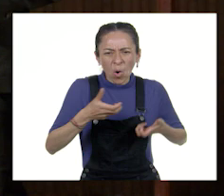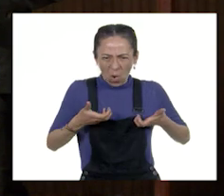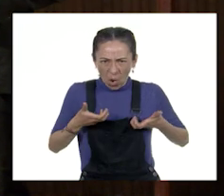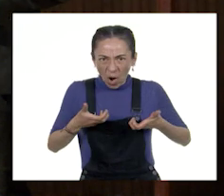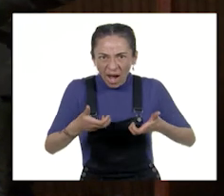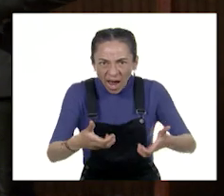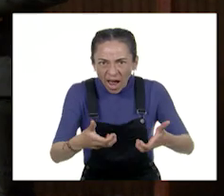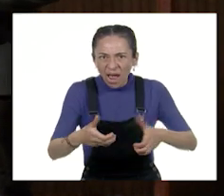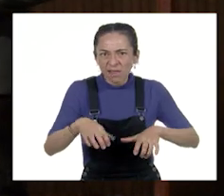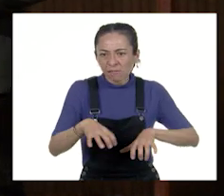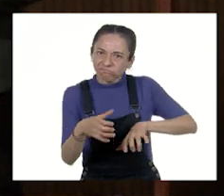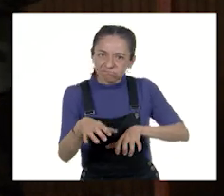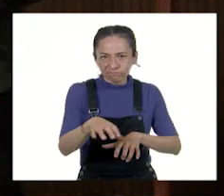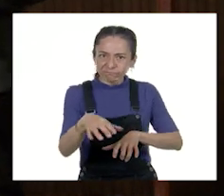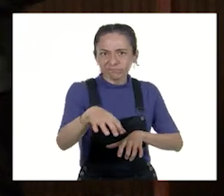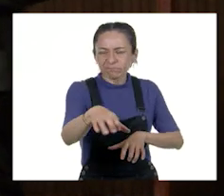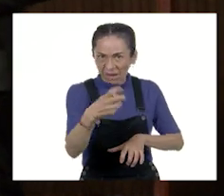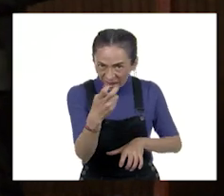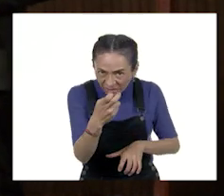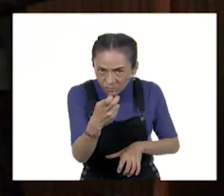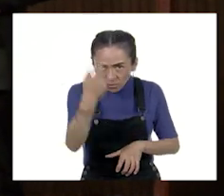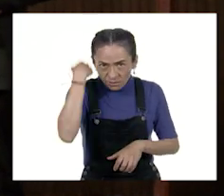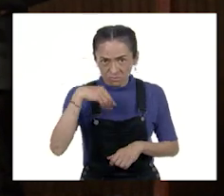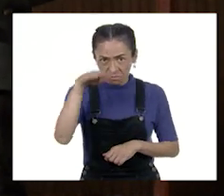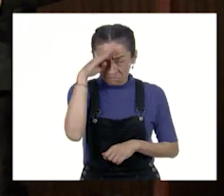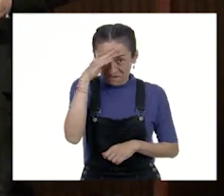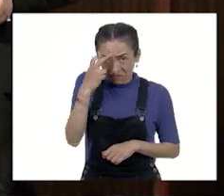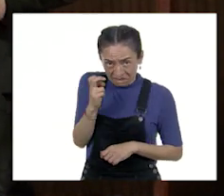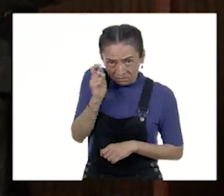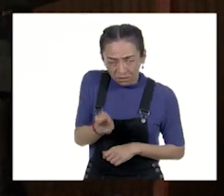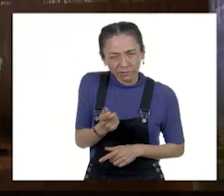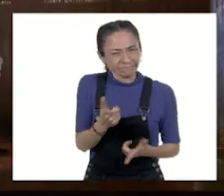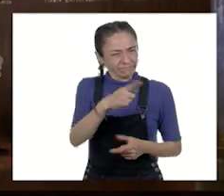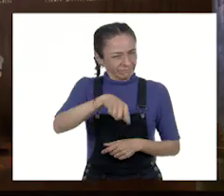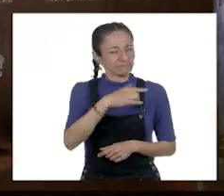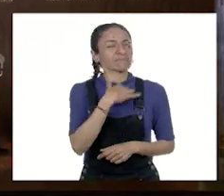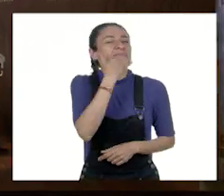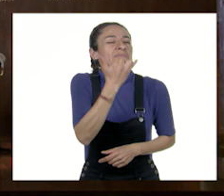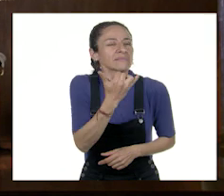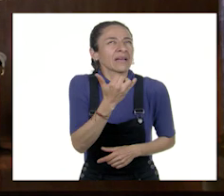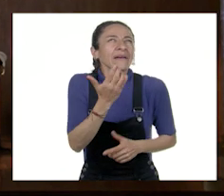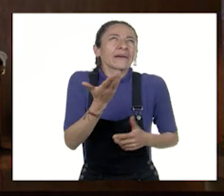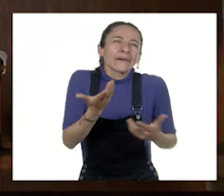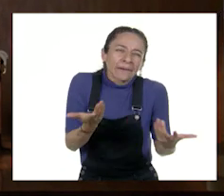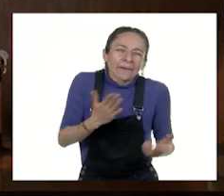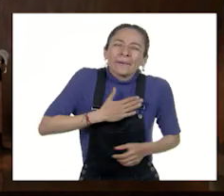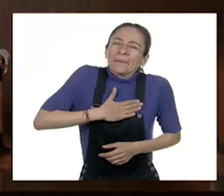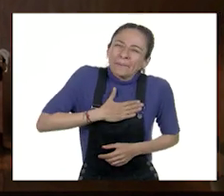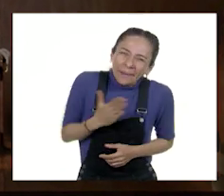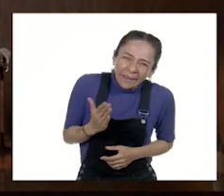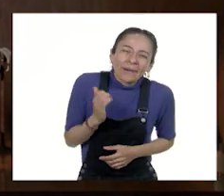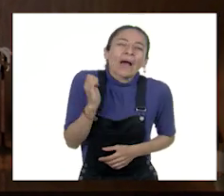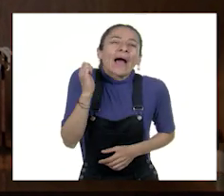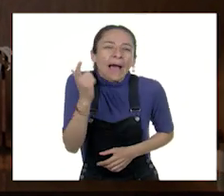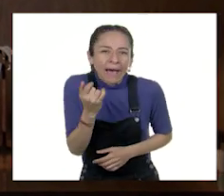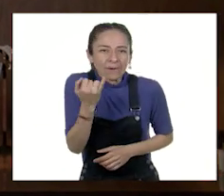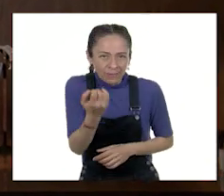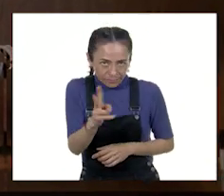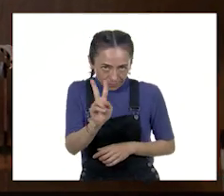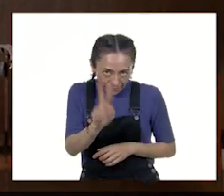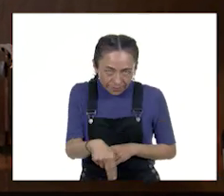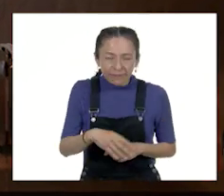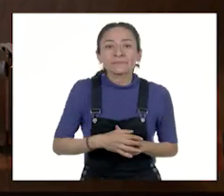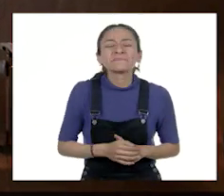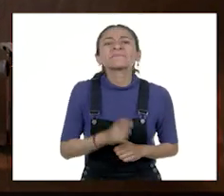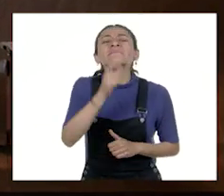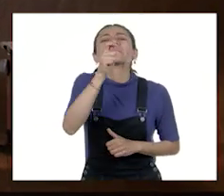están equivocados. O bueno, quizás no del todo. Pero todos esos lugares le deben su nombre a este documento, que